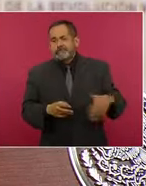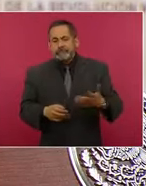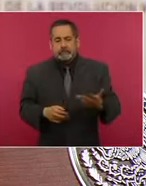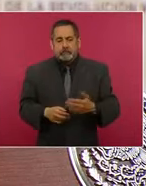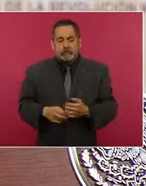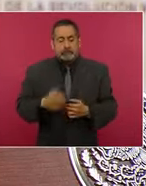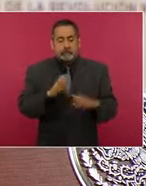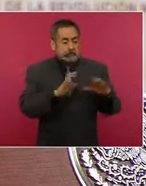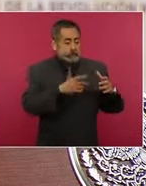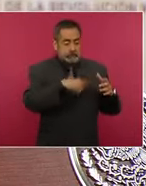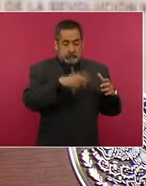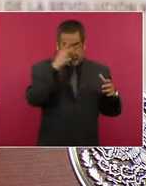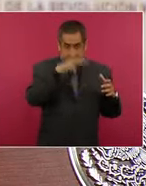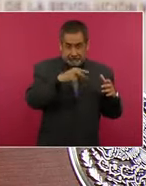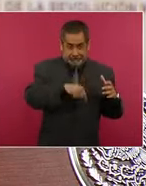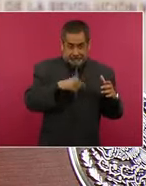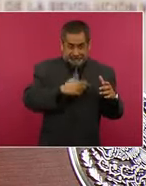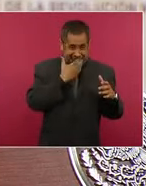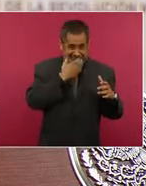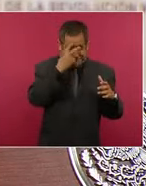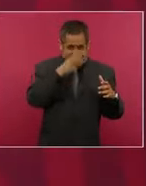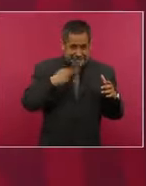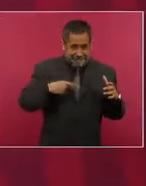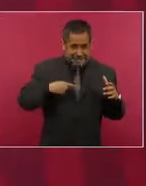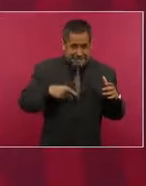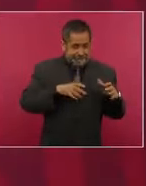los conservadores de México